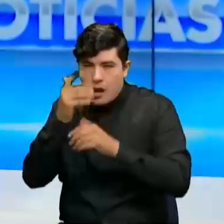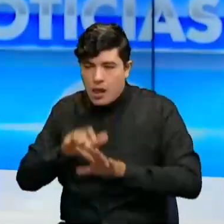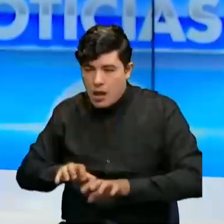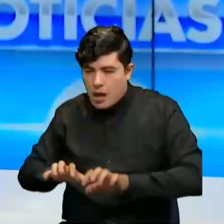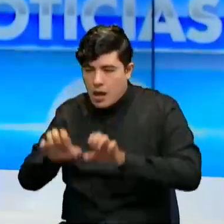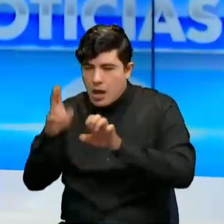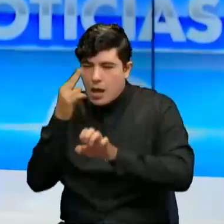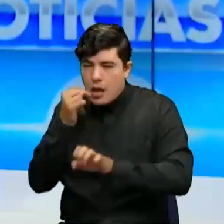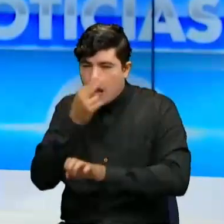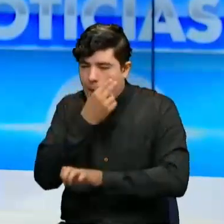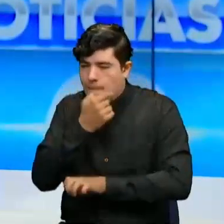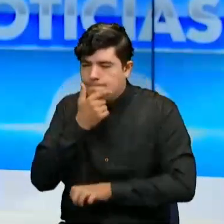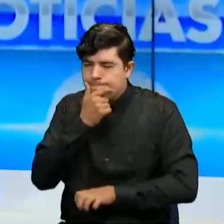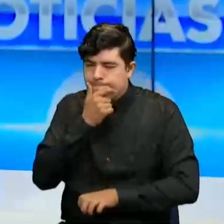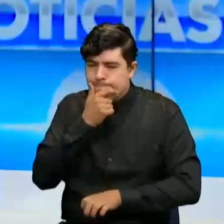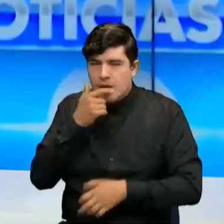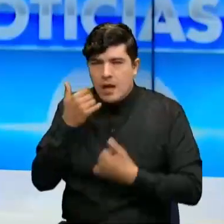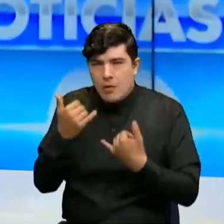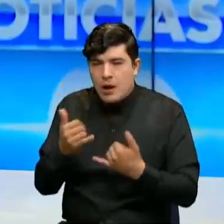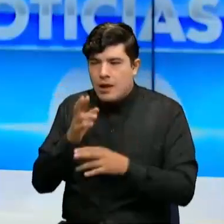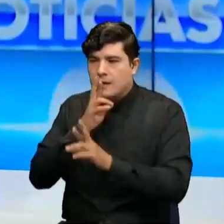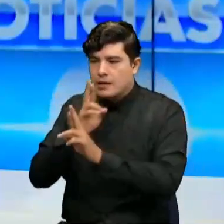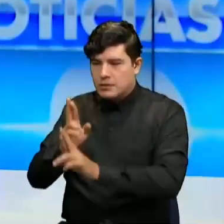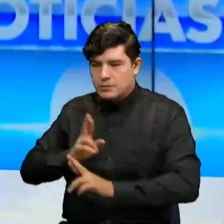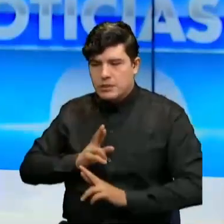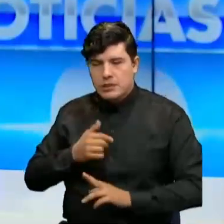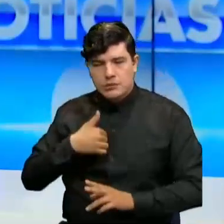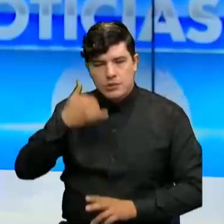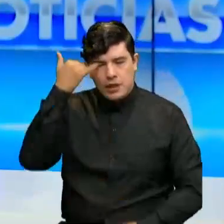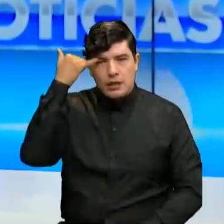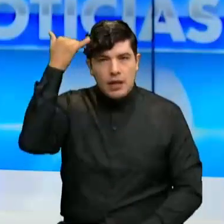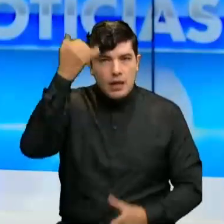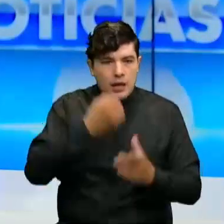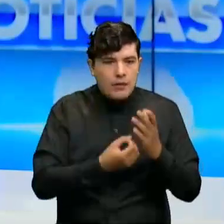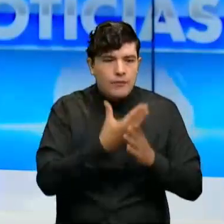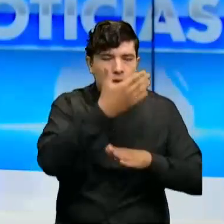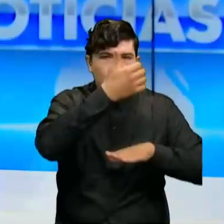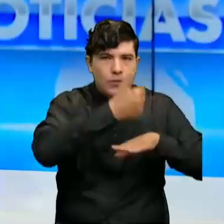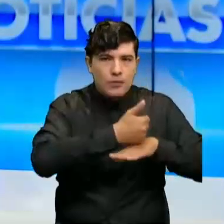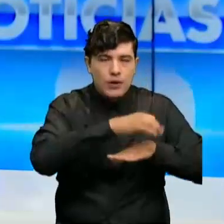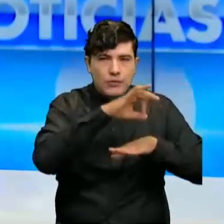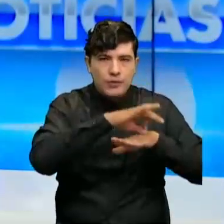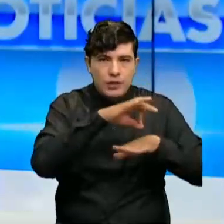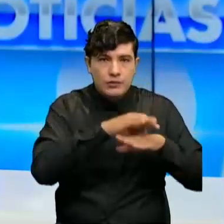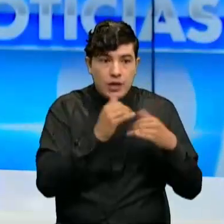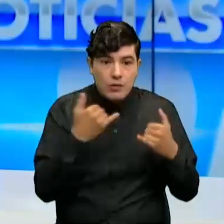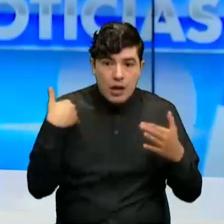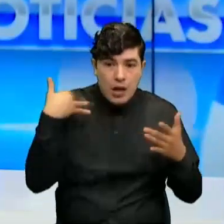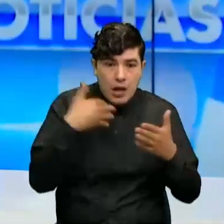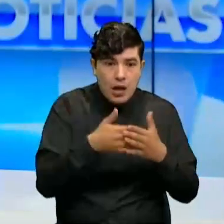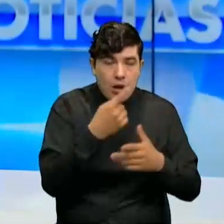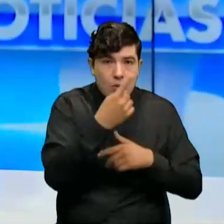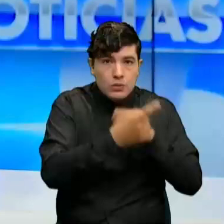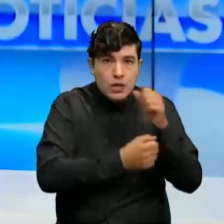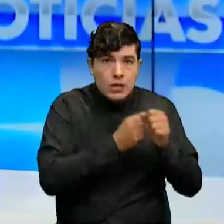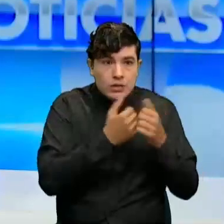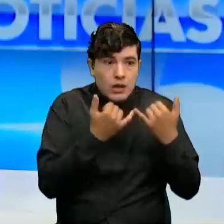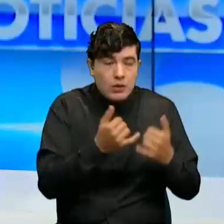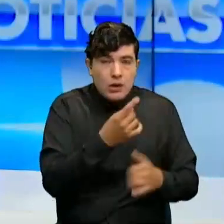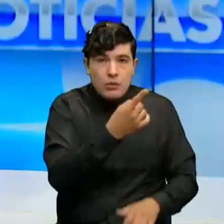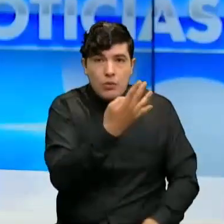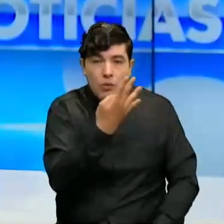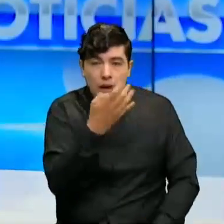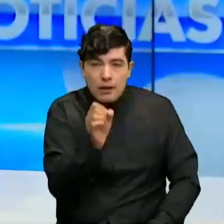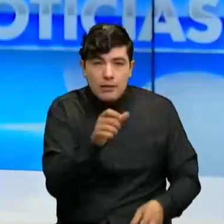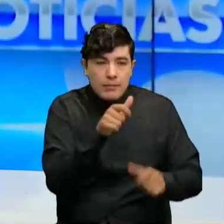para apoyar y acompañar a otras mujeres en este proceso. A la fecha ya cumple un año en su labor y cuenta con más de 140